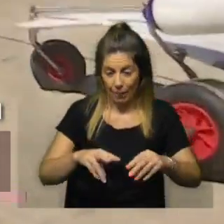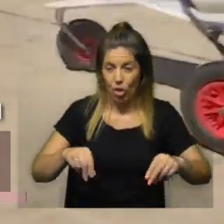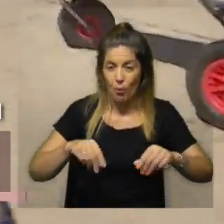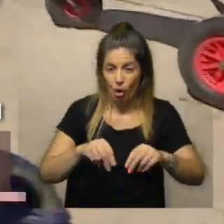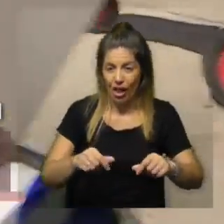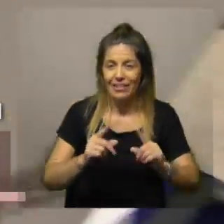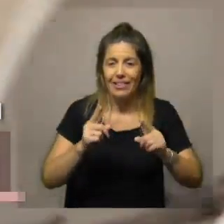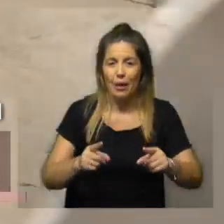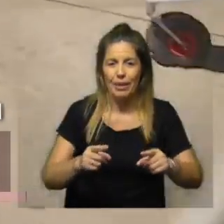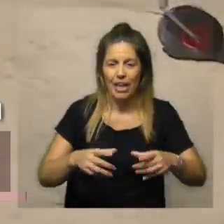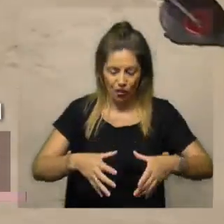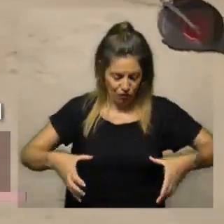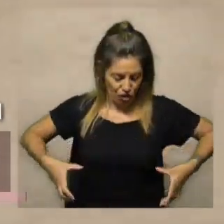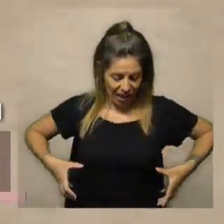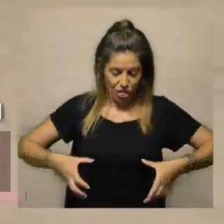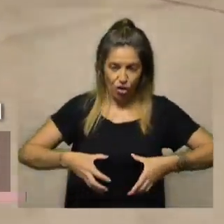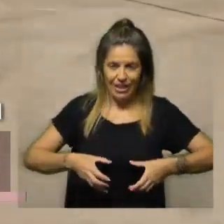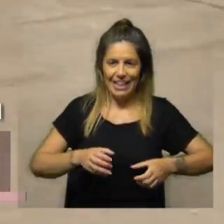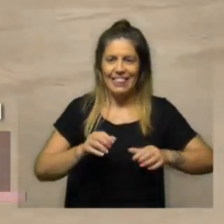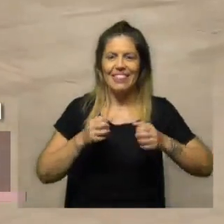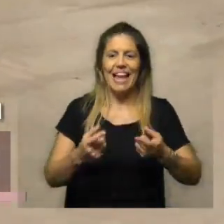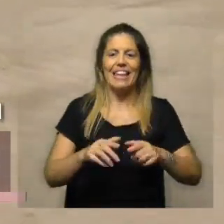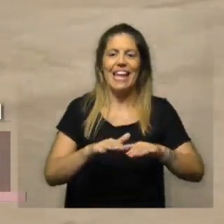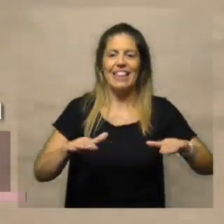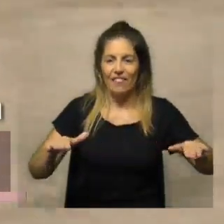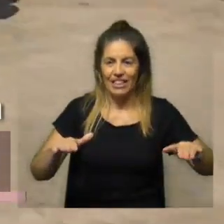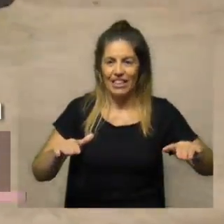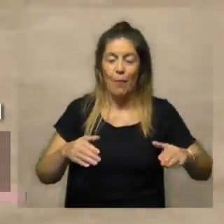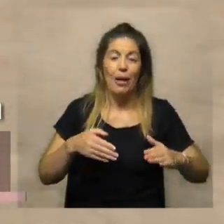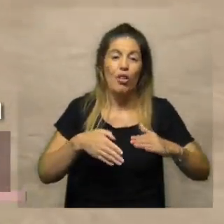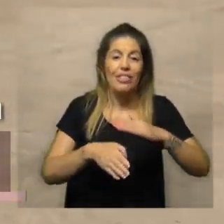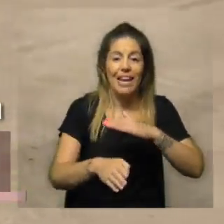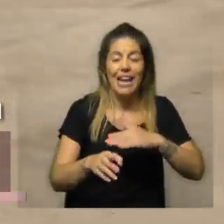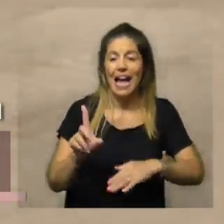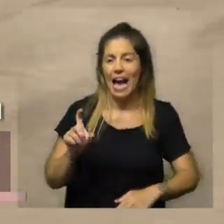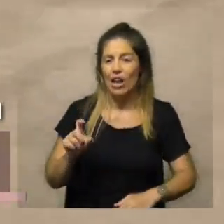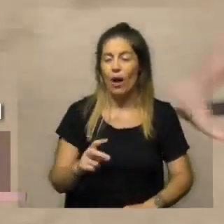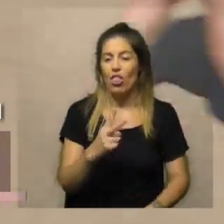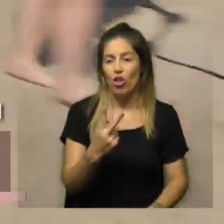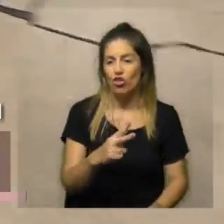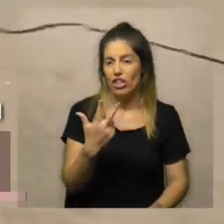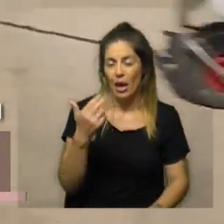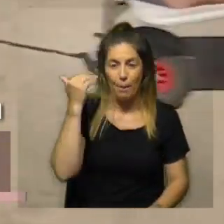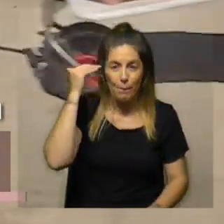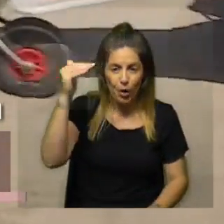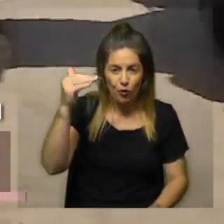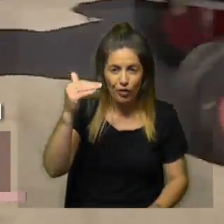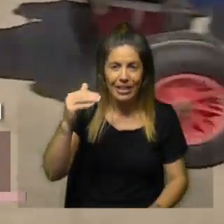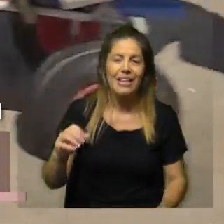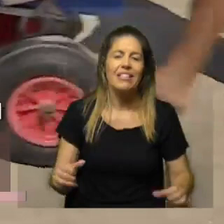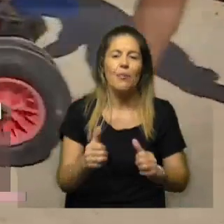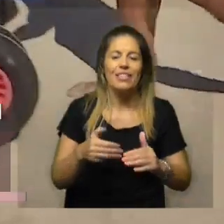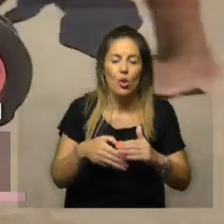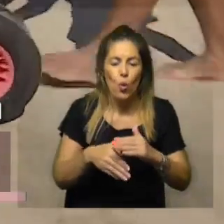los flotadores a los costados que le dan estabilidad. Para poder entrar al agua se entra de a dos o tres profes donde se va haciendo un